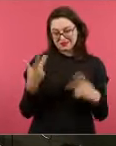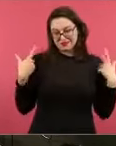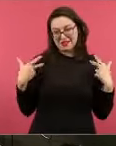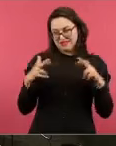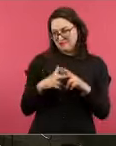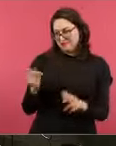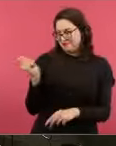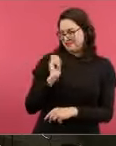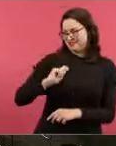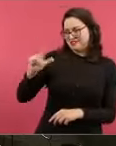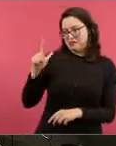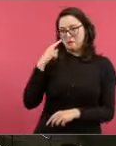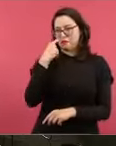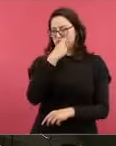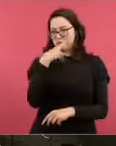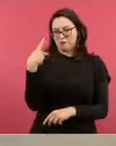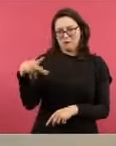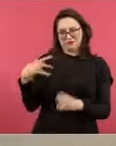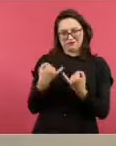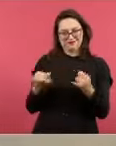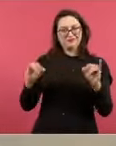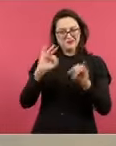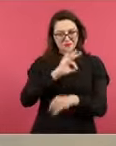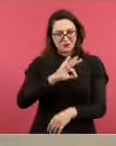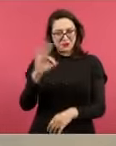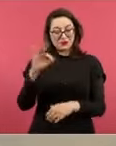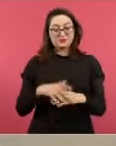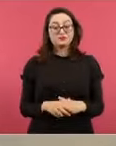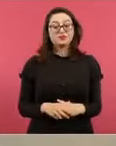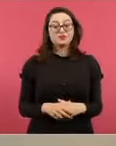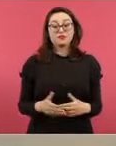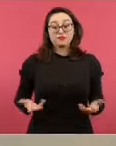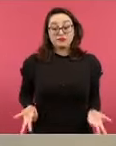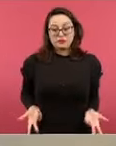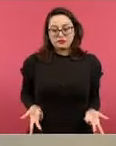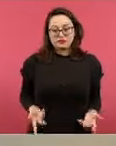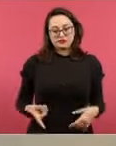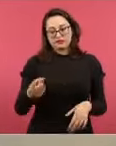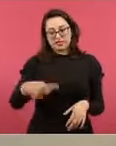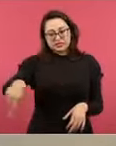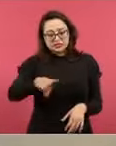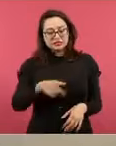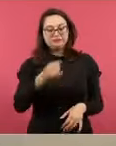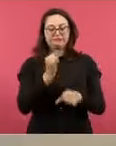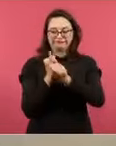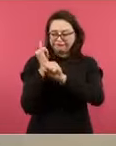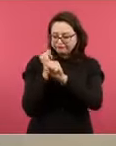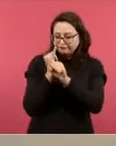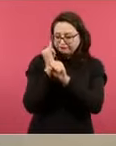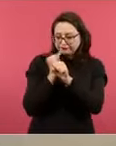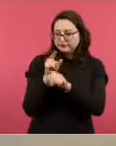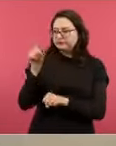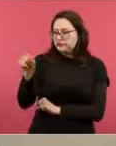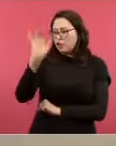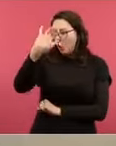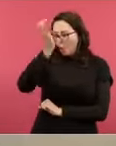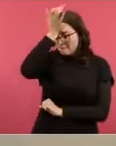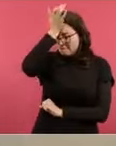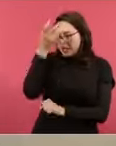profesional. Y bueno, pues empieza la investigación. ¿Quieren saber qué pasó con las ovejas de Doña Blanca? Y bueno, pues